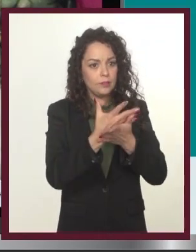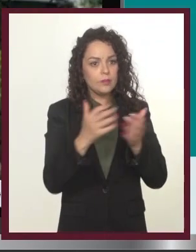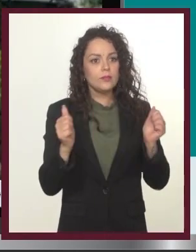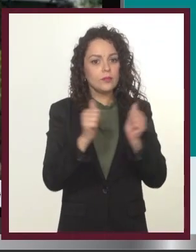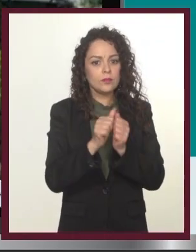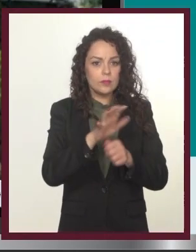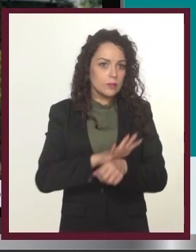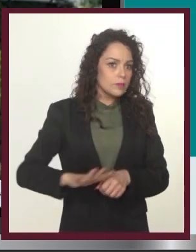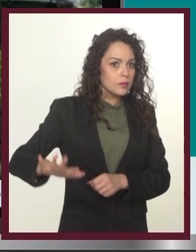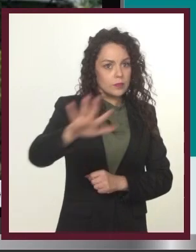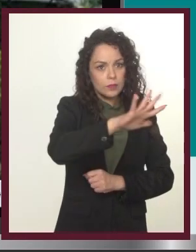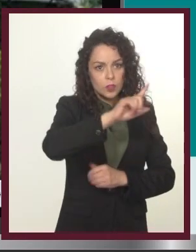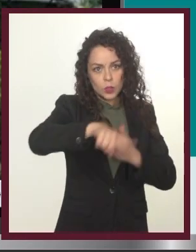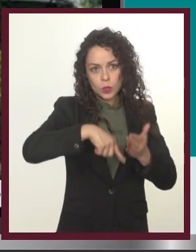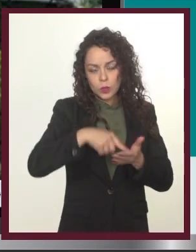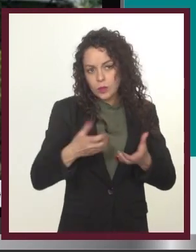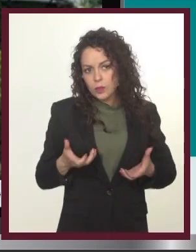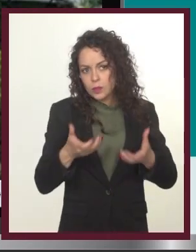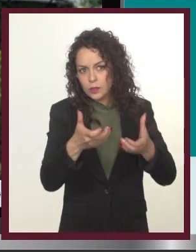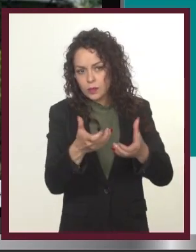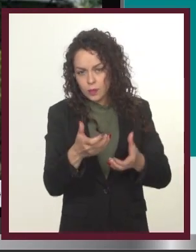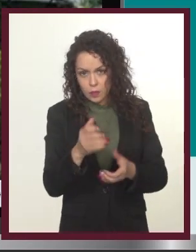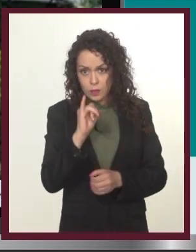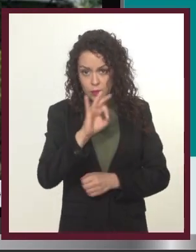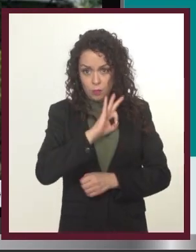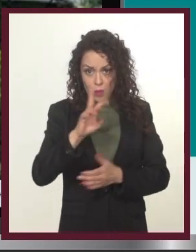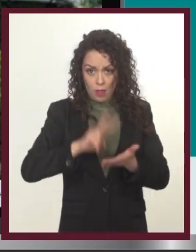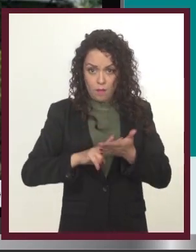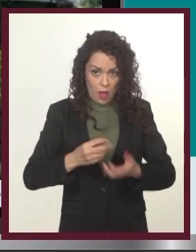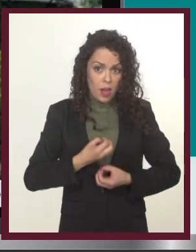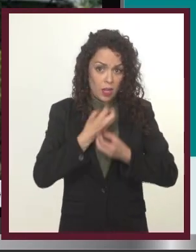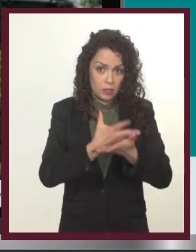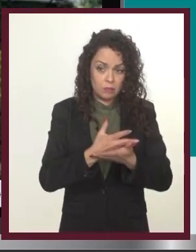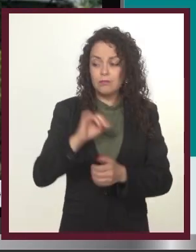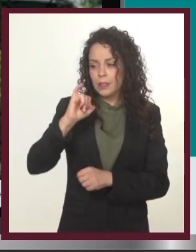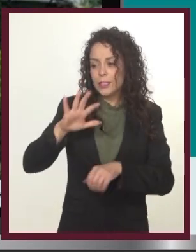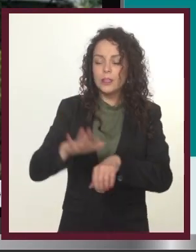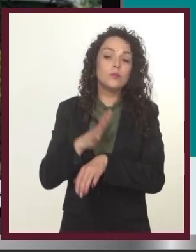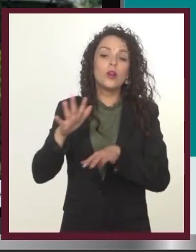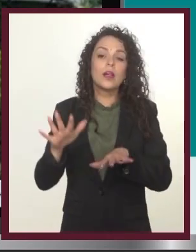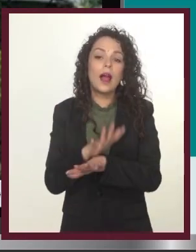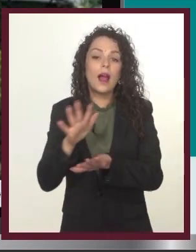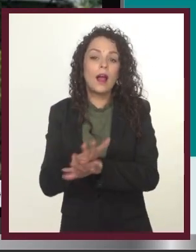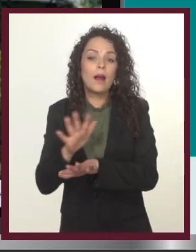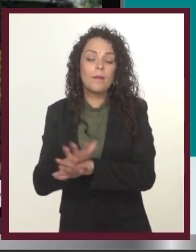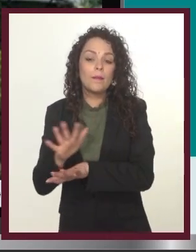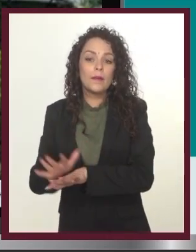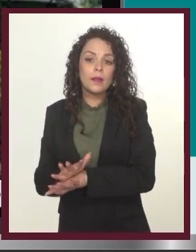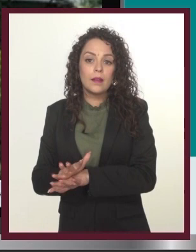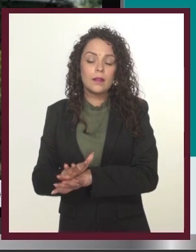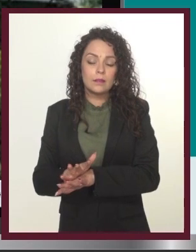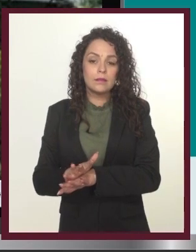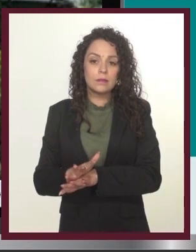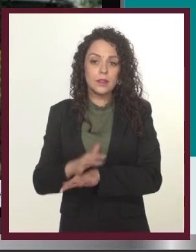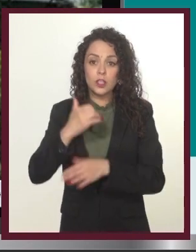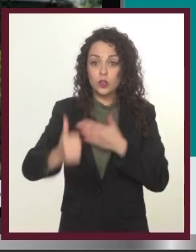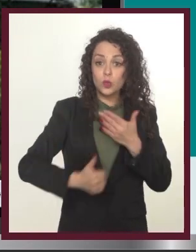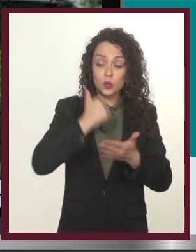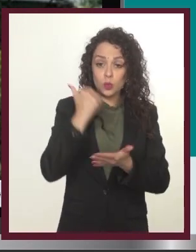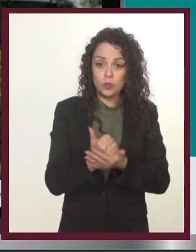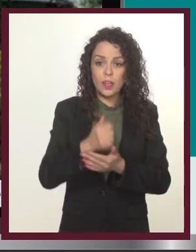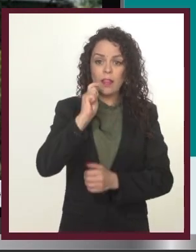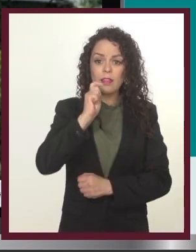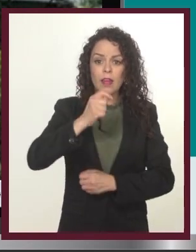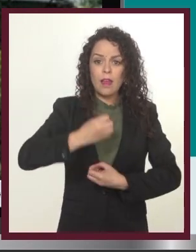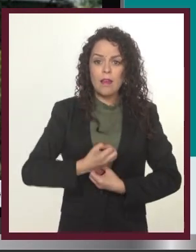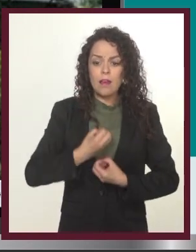el espacio público? Sí, porque la sociedad cambia, porque si haces intervenciones en la ciudad, las ciudades